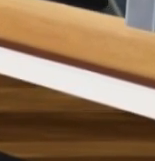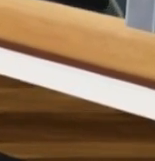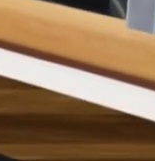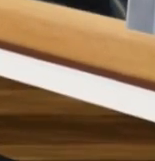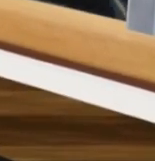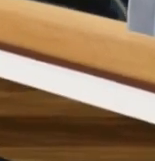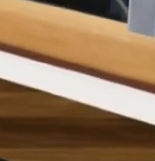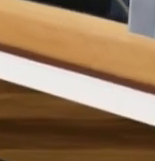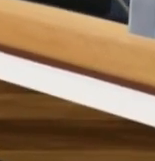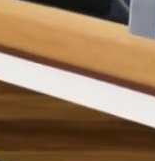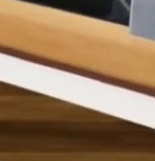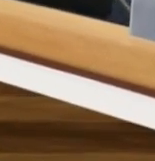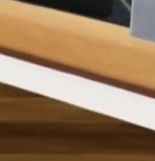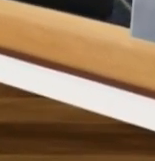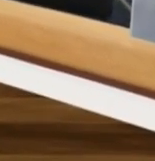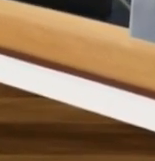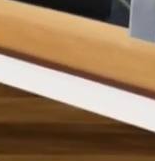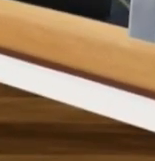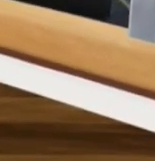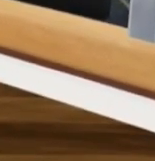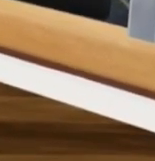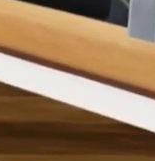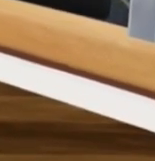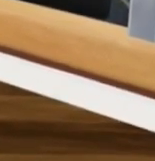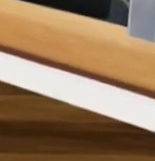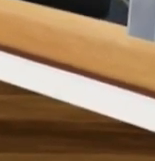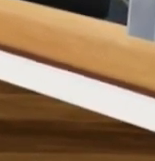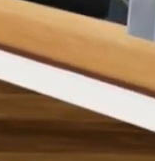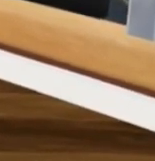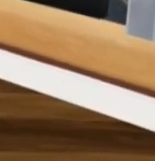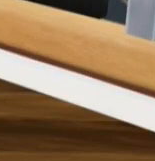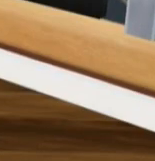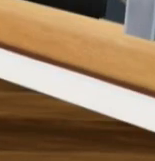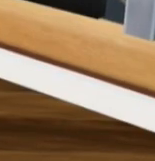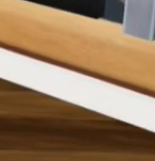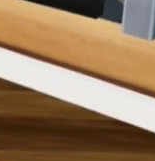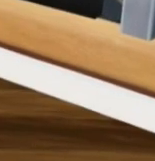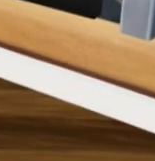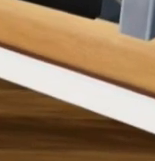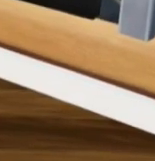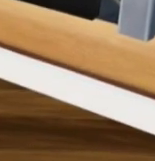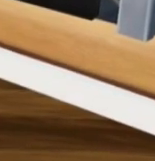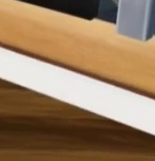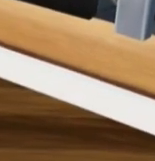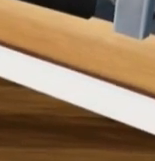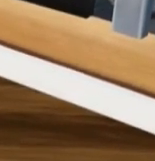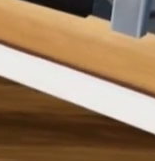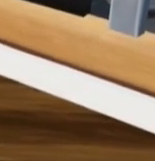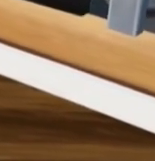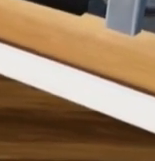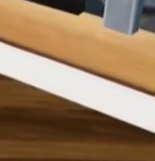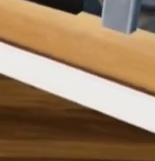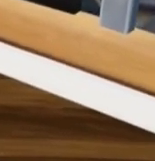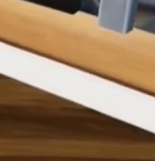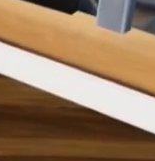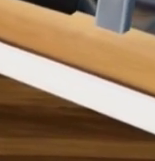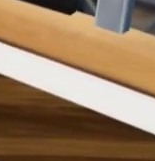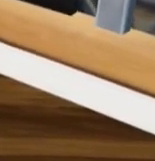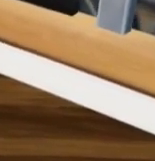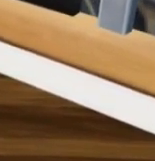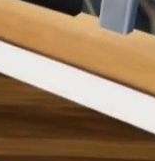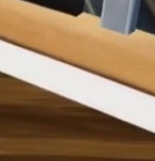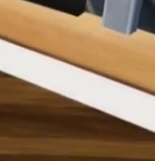de la USA México Foundation, ¿cómo estará el tema? Gaby, pues quiero pensar que nos estamos moviendo